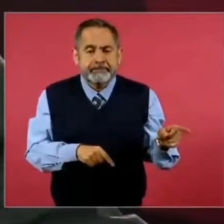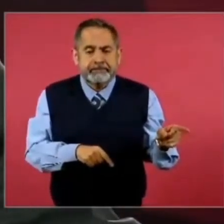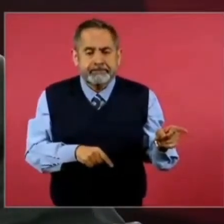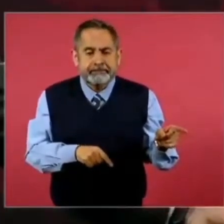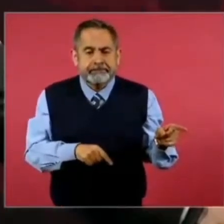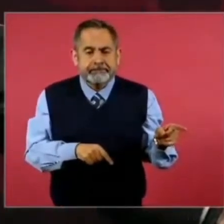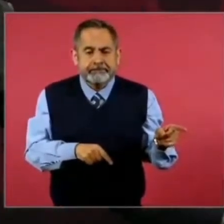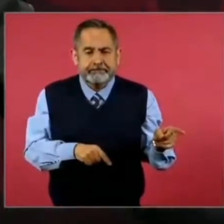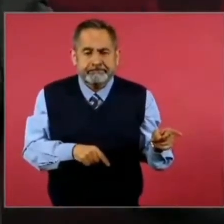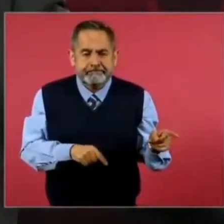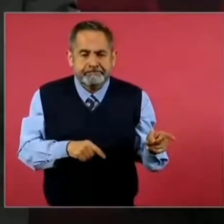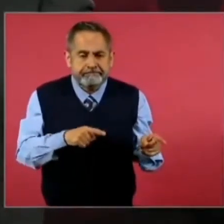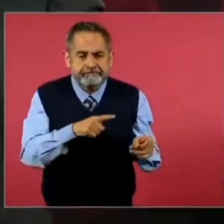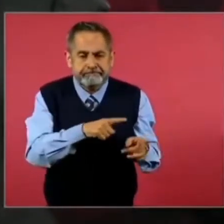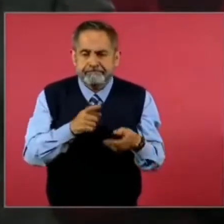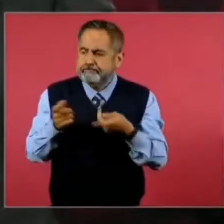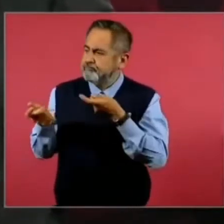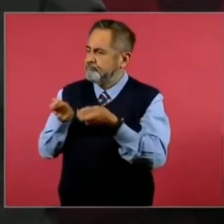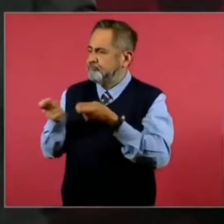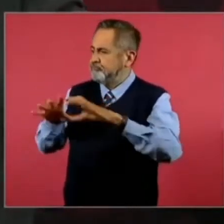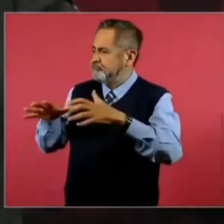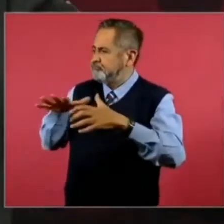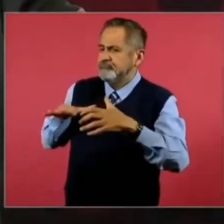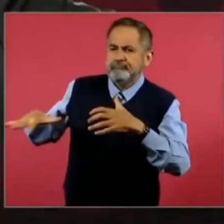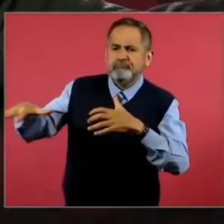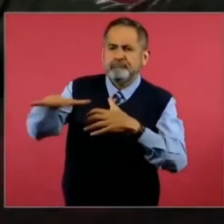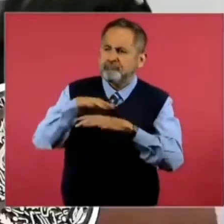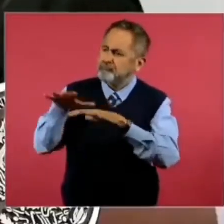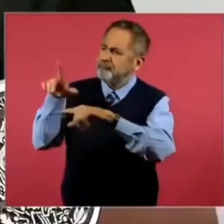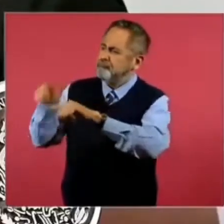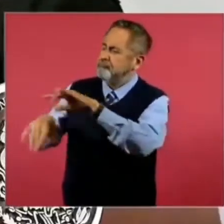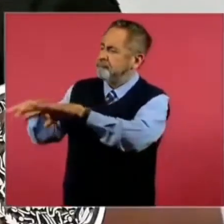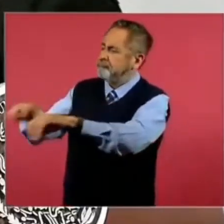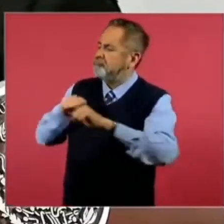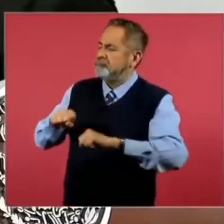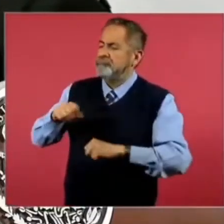se apoderó de todos los bienes